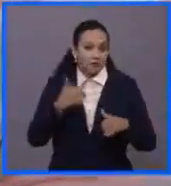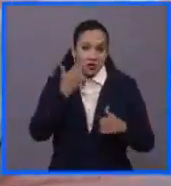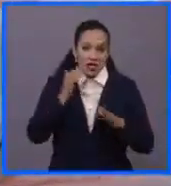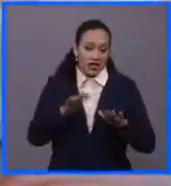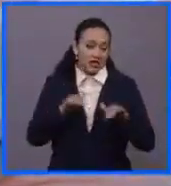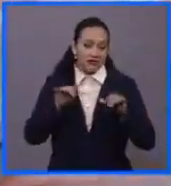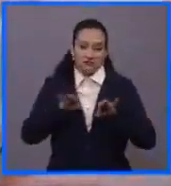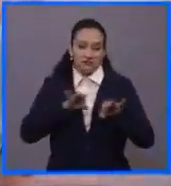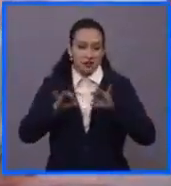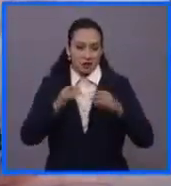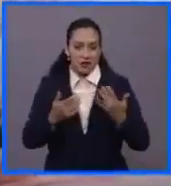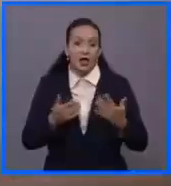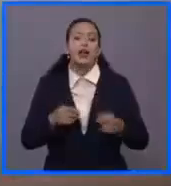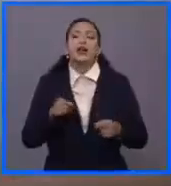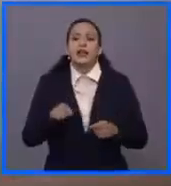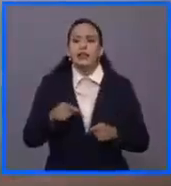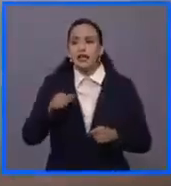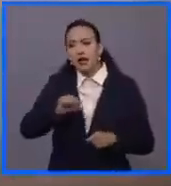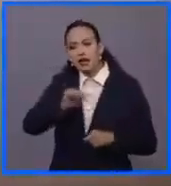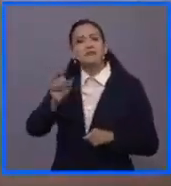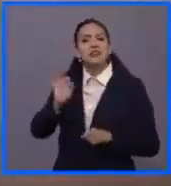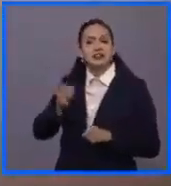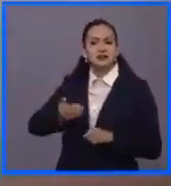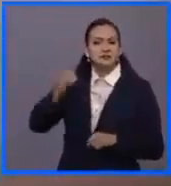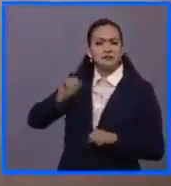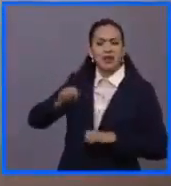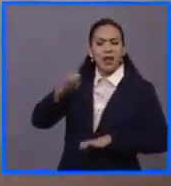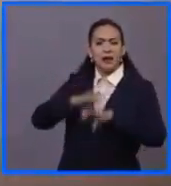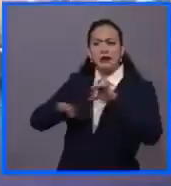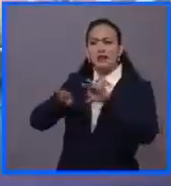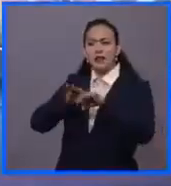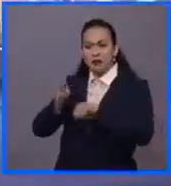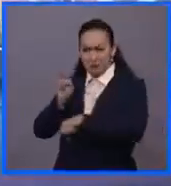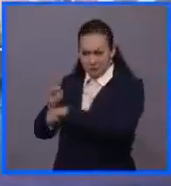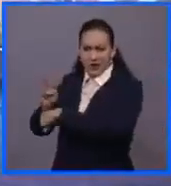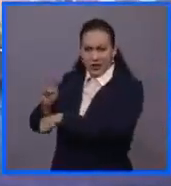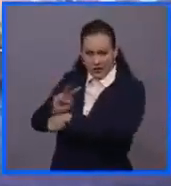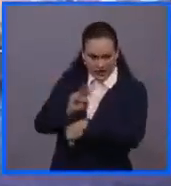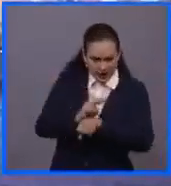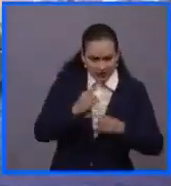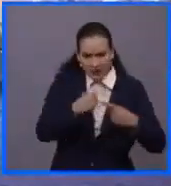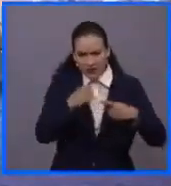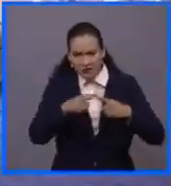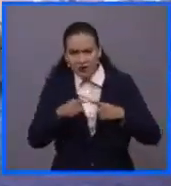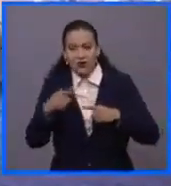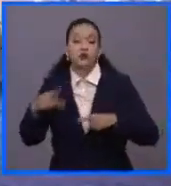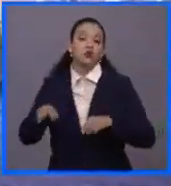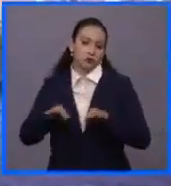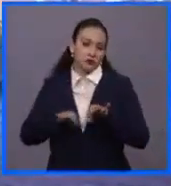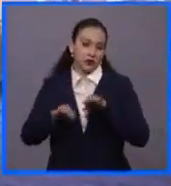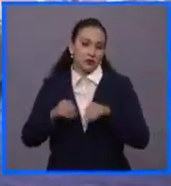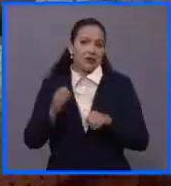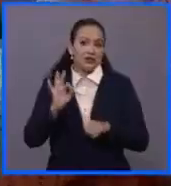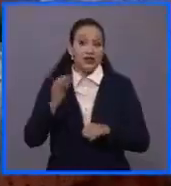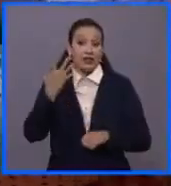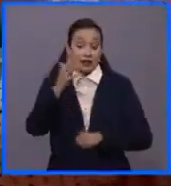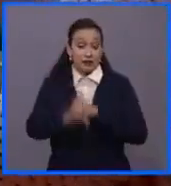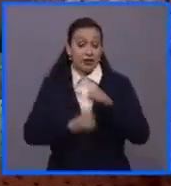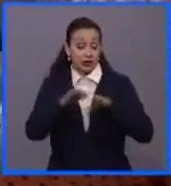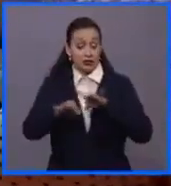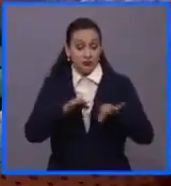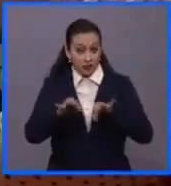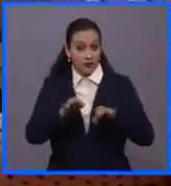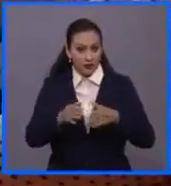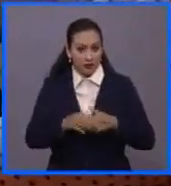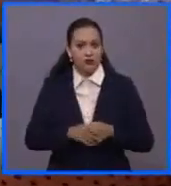puestos en empresas que hubieran supervisado, regulado o que pertenecieran al sector en el que se hubieran desempeñado durante un plazo de 10 años, lo que atentaba